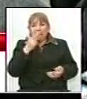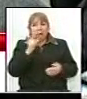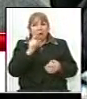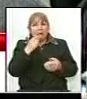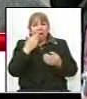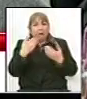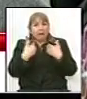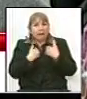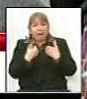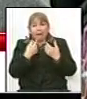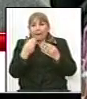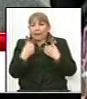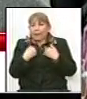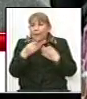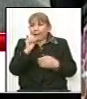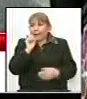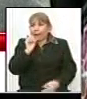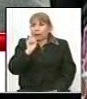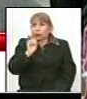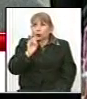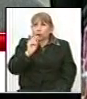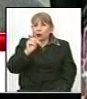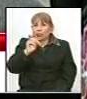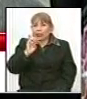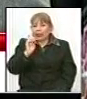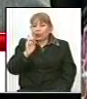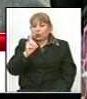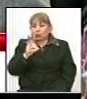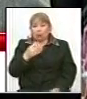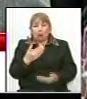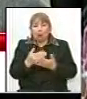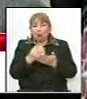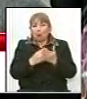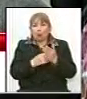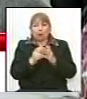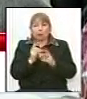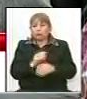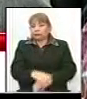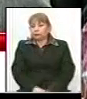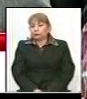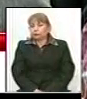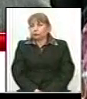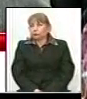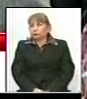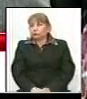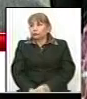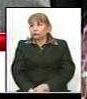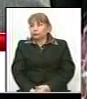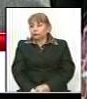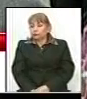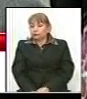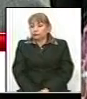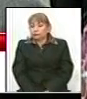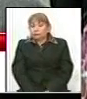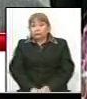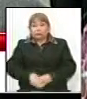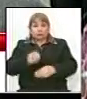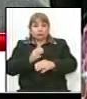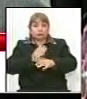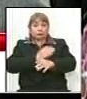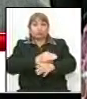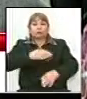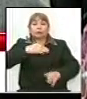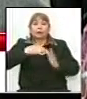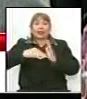no se tiene a nivel de la SUNEDU como obligatoriedad el curso de geriatría en pregrado, ¿no? Y sí están creciendo los cursos de posgrado,